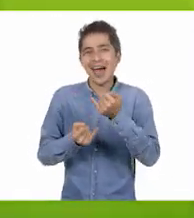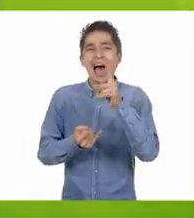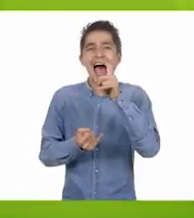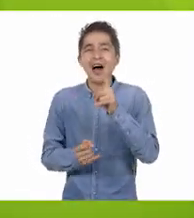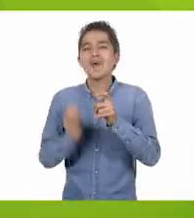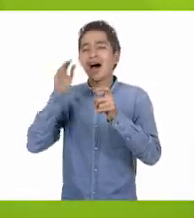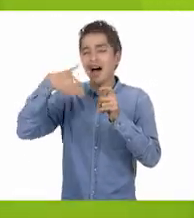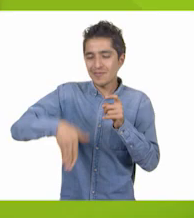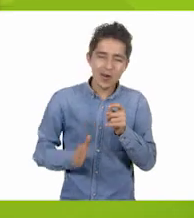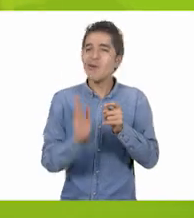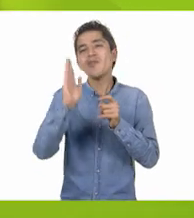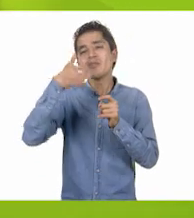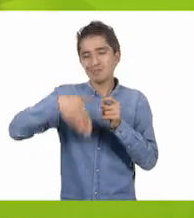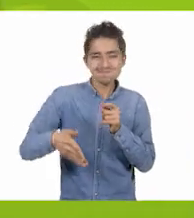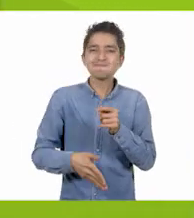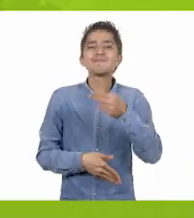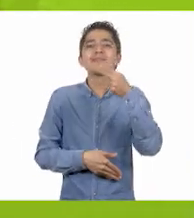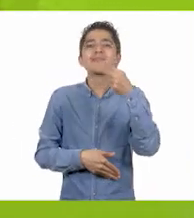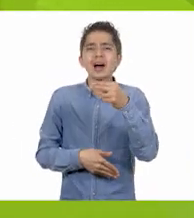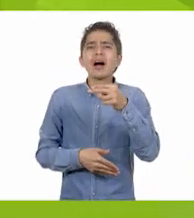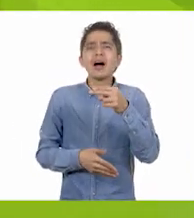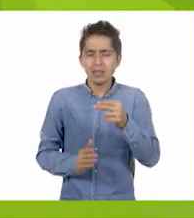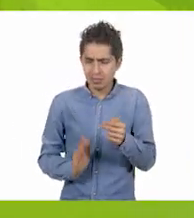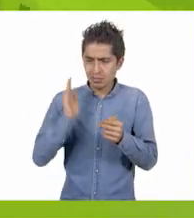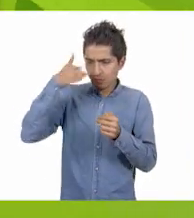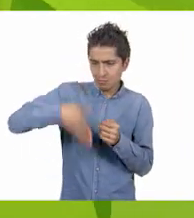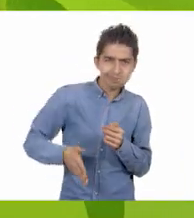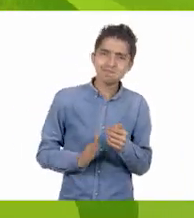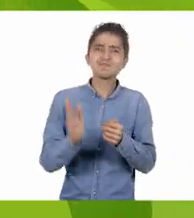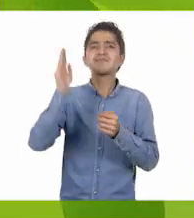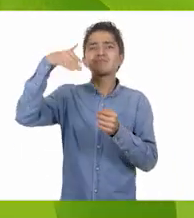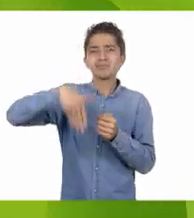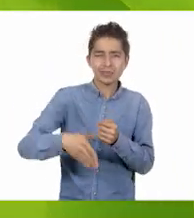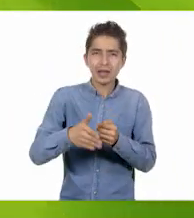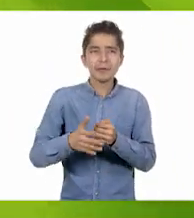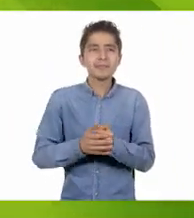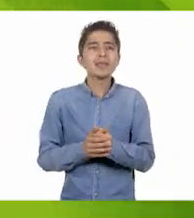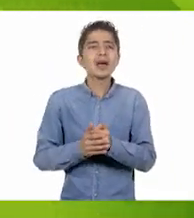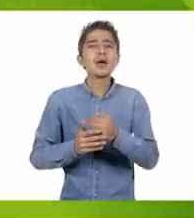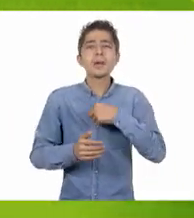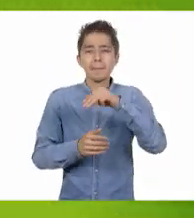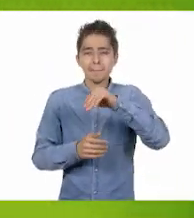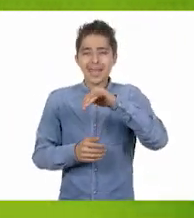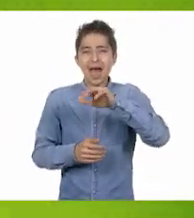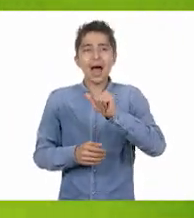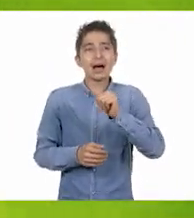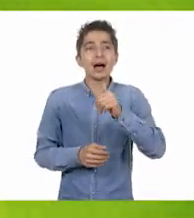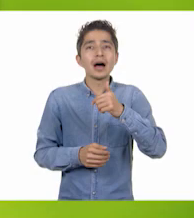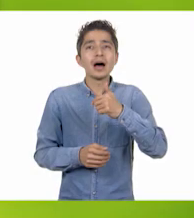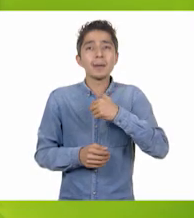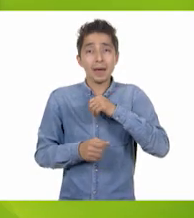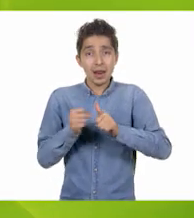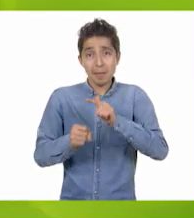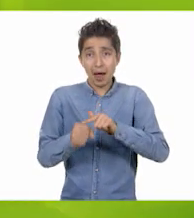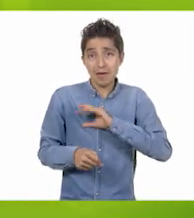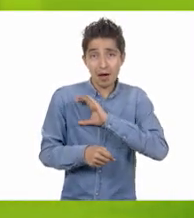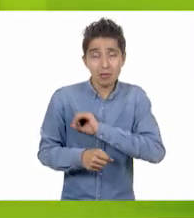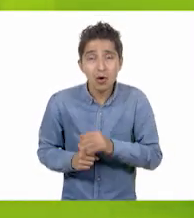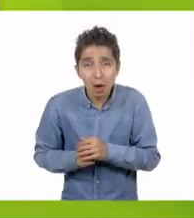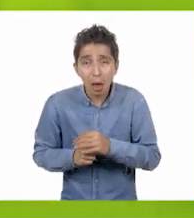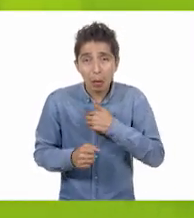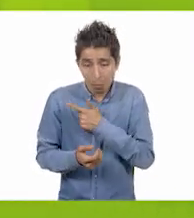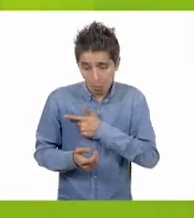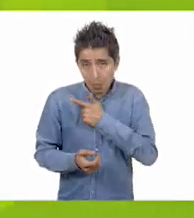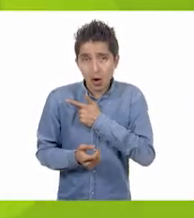agua y se llama delfín. Soy Mía, Isabela Rosa Mendoza. A mí